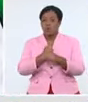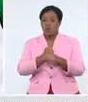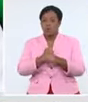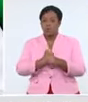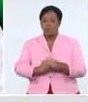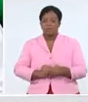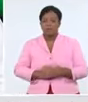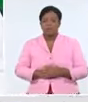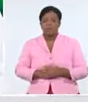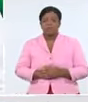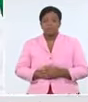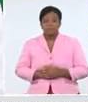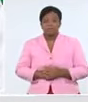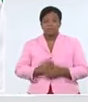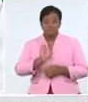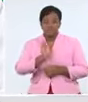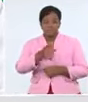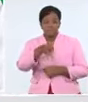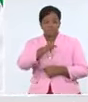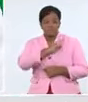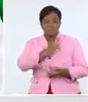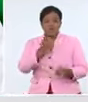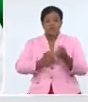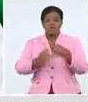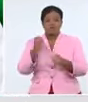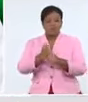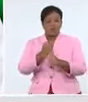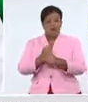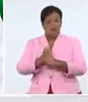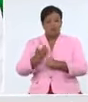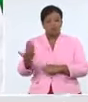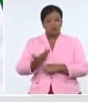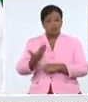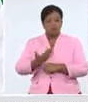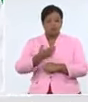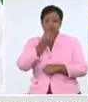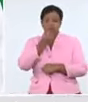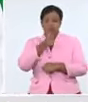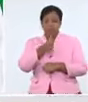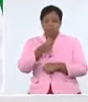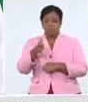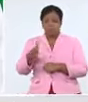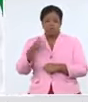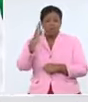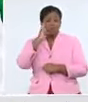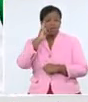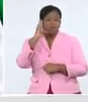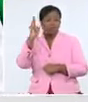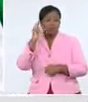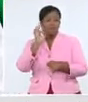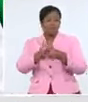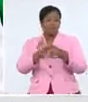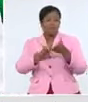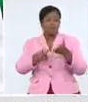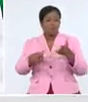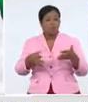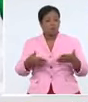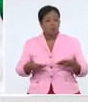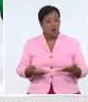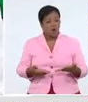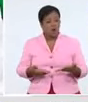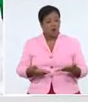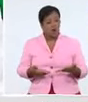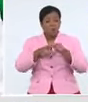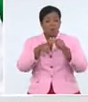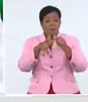inmunización. Así mismo es, Gisela. Bueno, recordemos que las primeras provincias que nosotros, que son las que se intervinieron, sí, la mayor